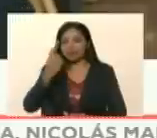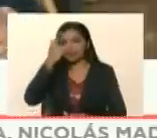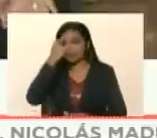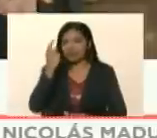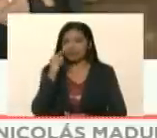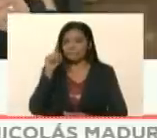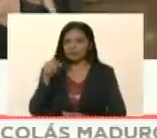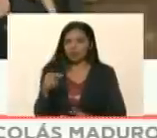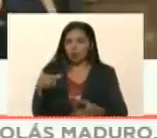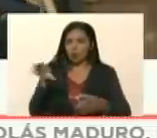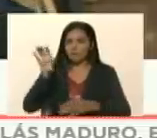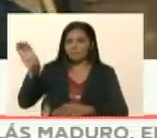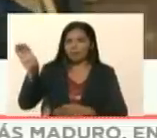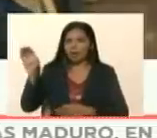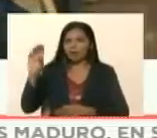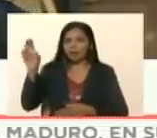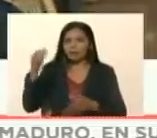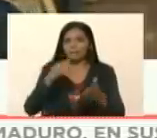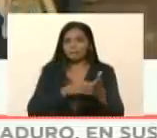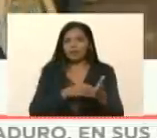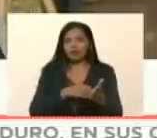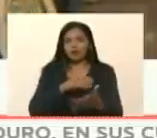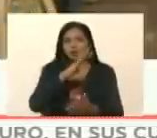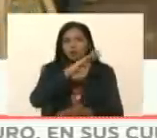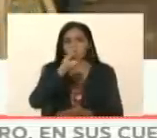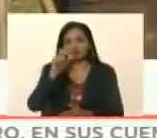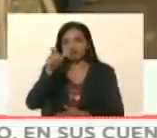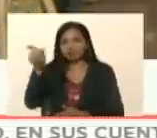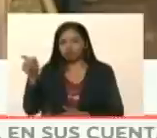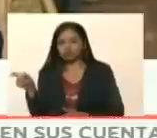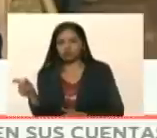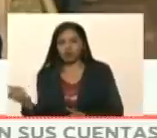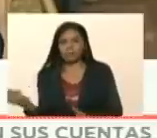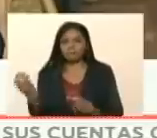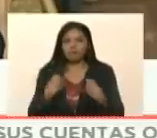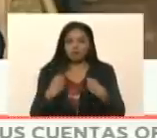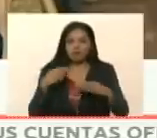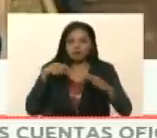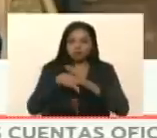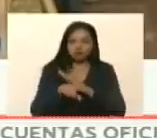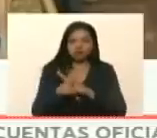un país que hoy tiene casi 1.400 millones de habitantes, imagínense ustedes, compatriotas,